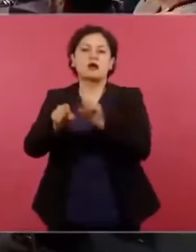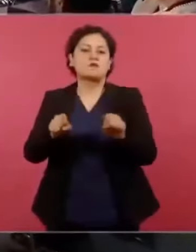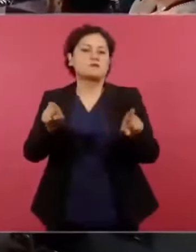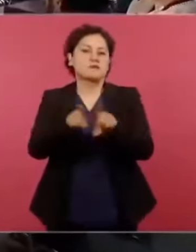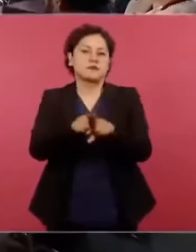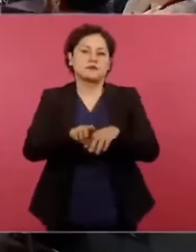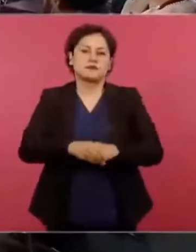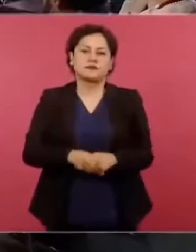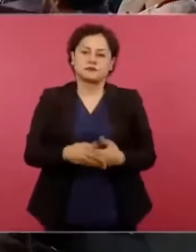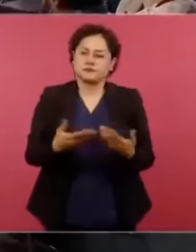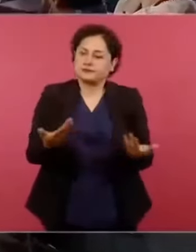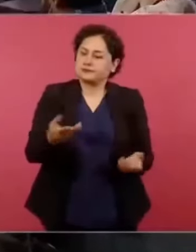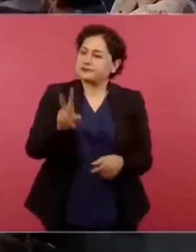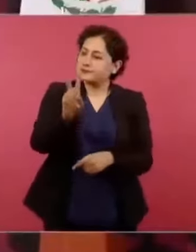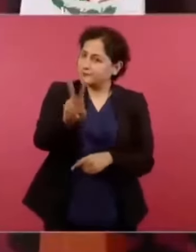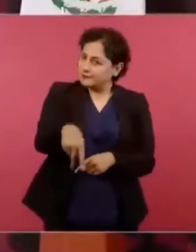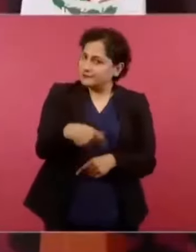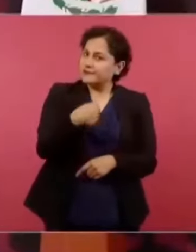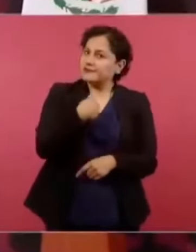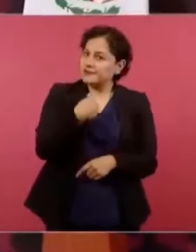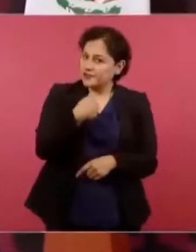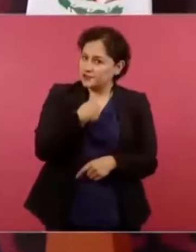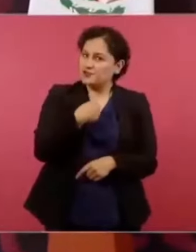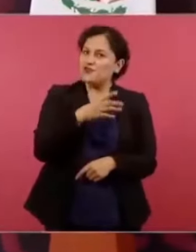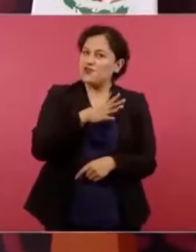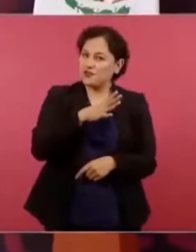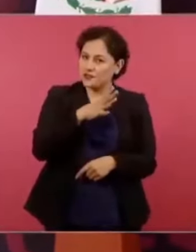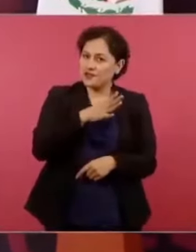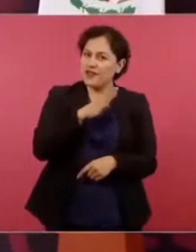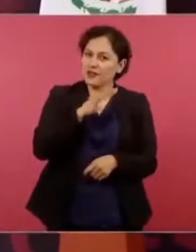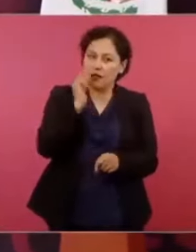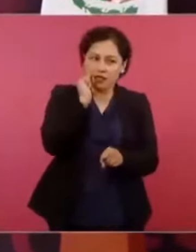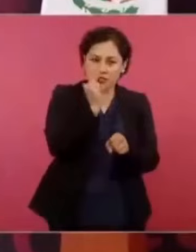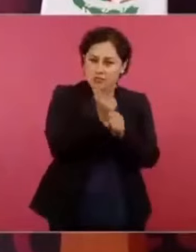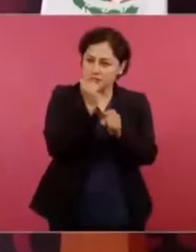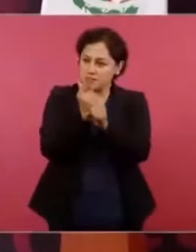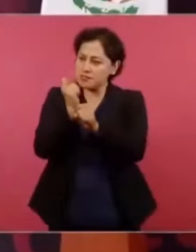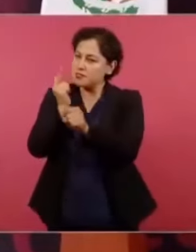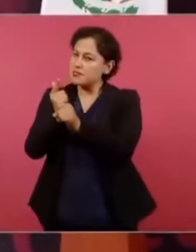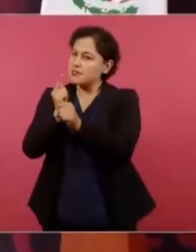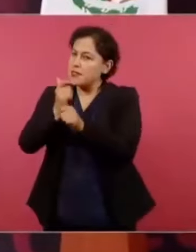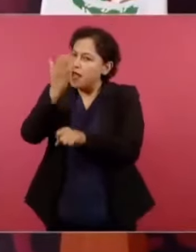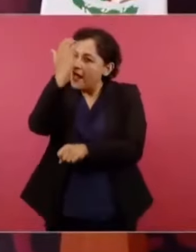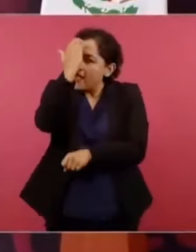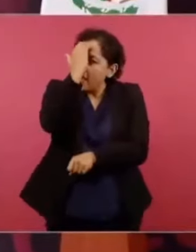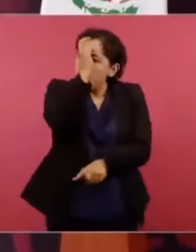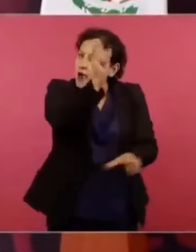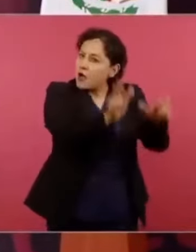No, si los tengo, como se dice en el béisbol, bien fildeados.